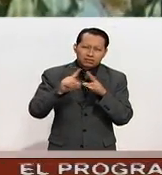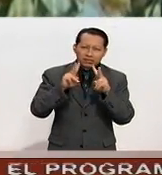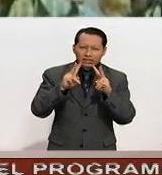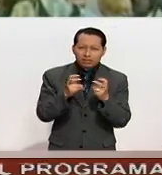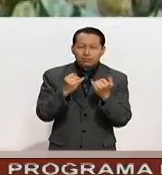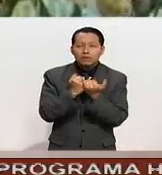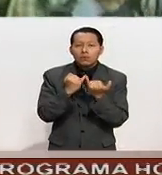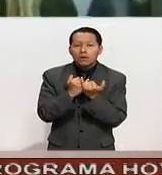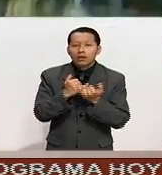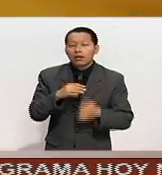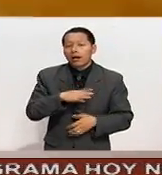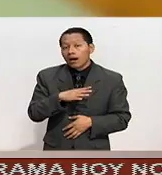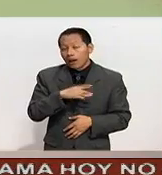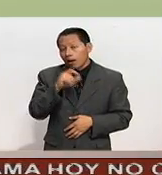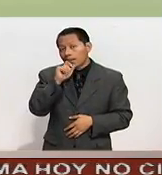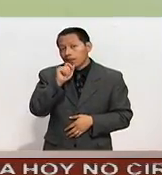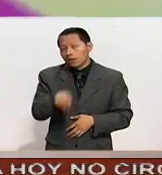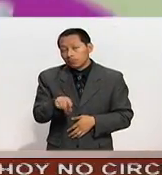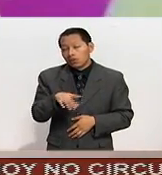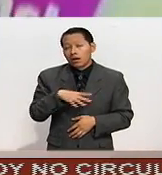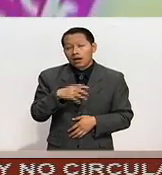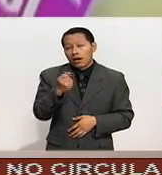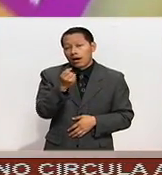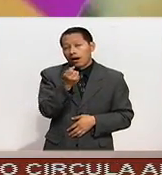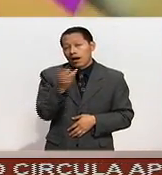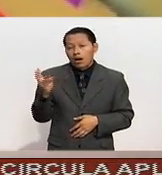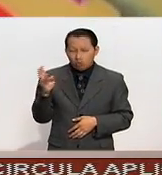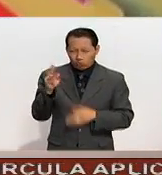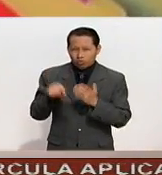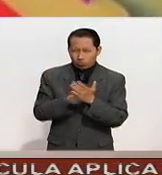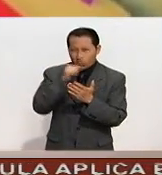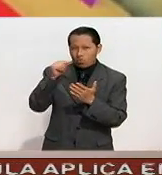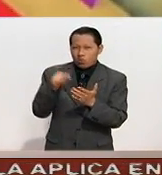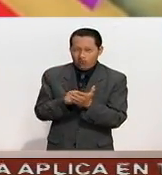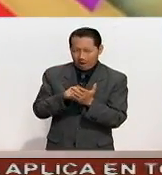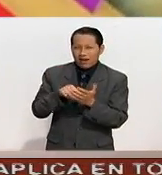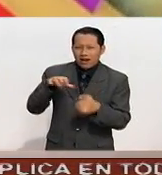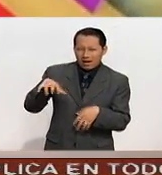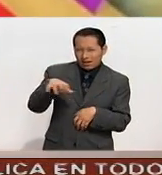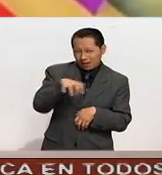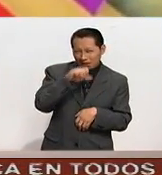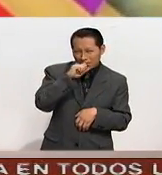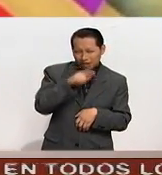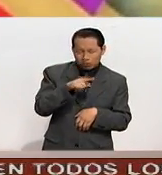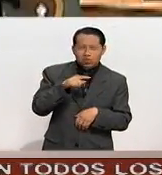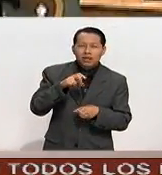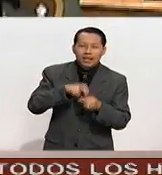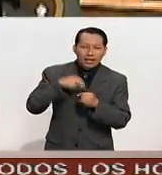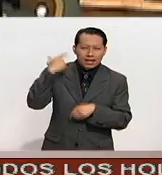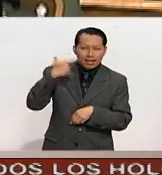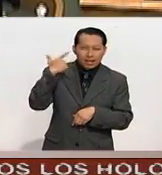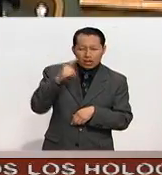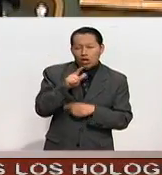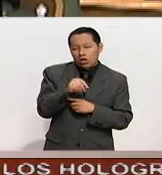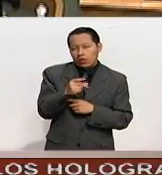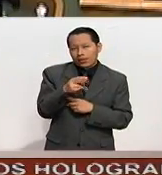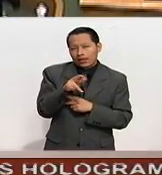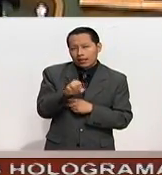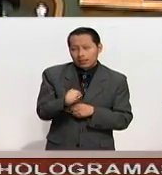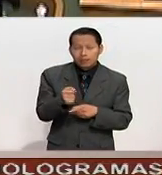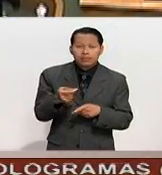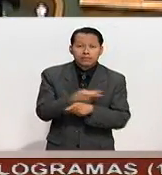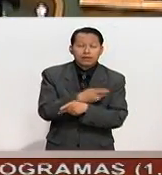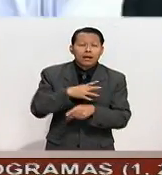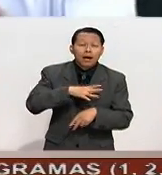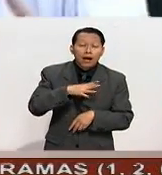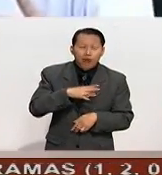alguna, incluso en algunos barrios de algunas partes de Londres, por ejemplo, los directorios